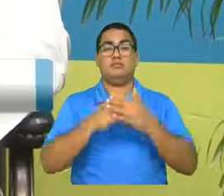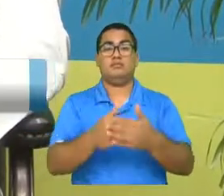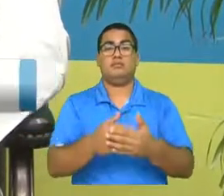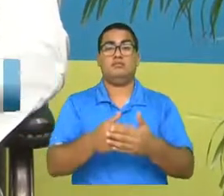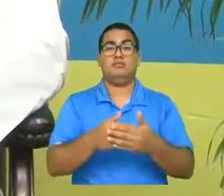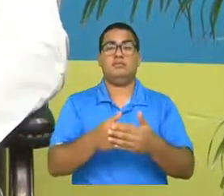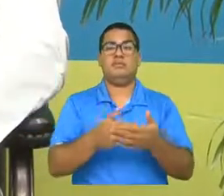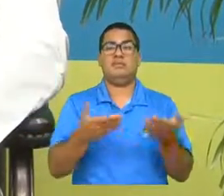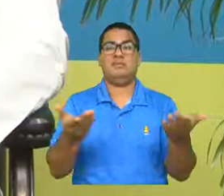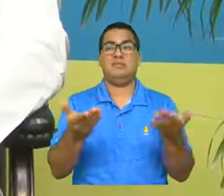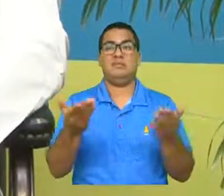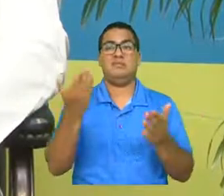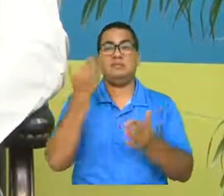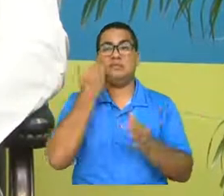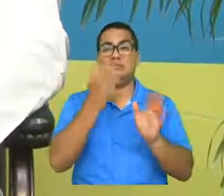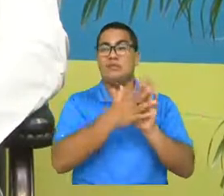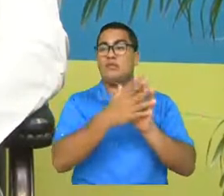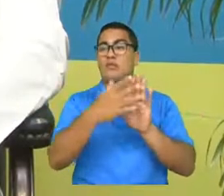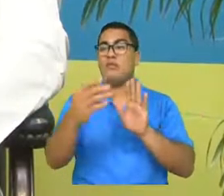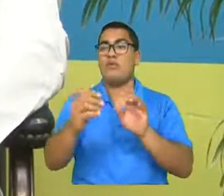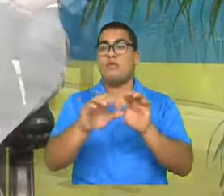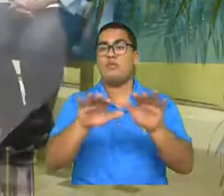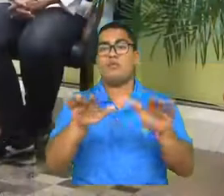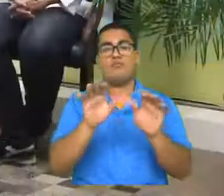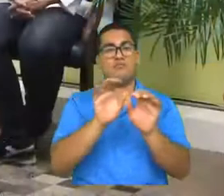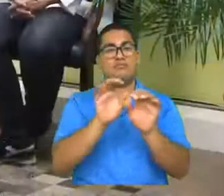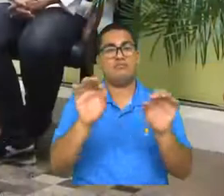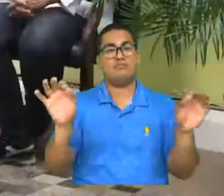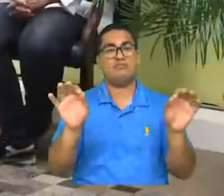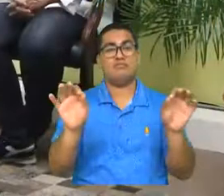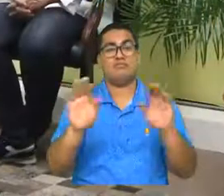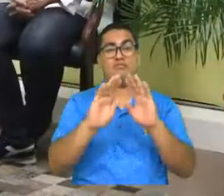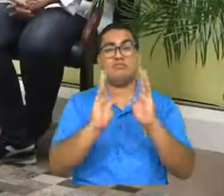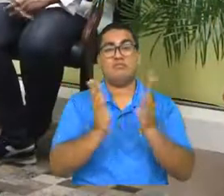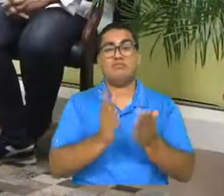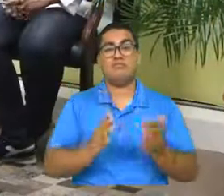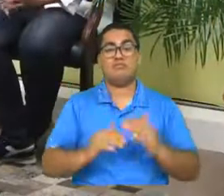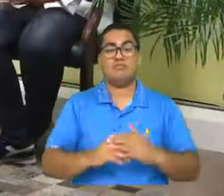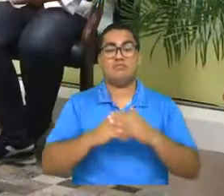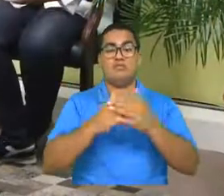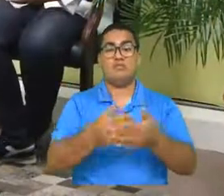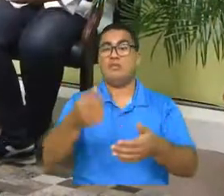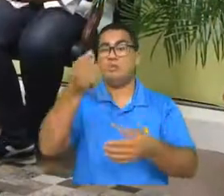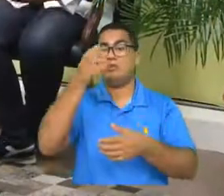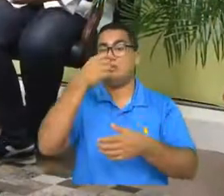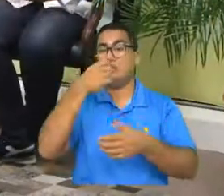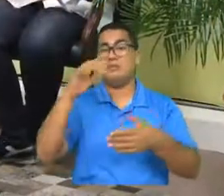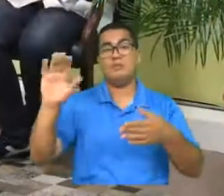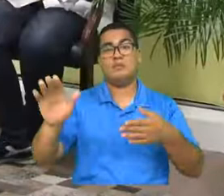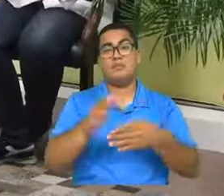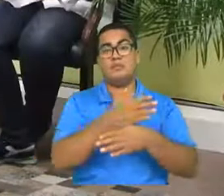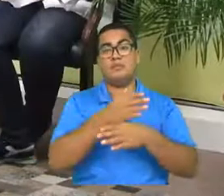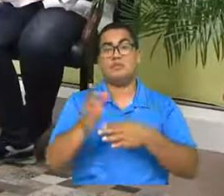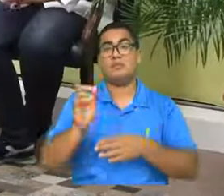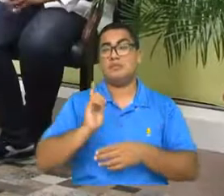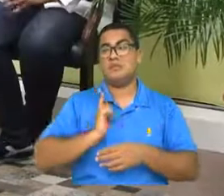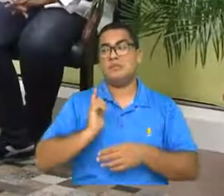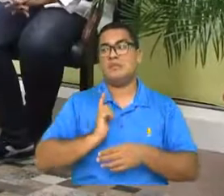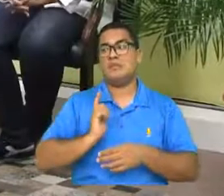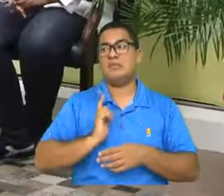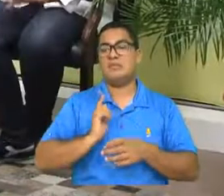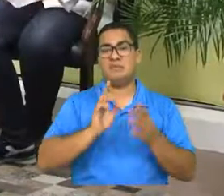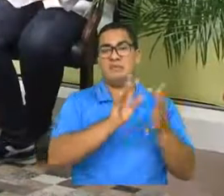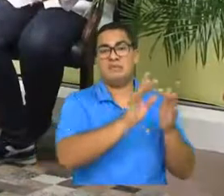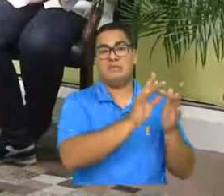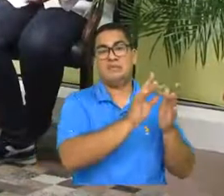ese tipo de transmisión. ¿Es diferente el tratamiento esto por la condición de la mujer embarazada? Claro, tiene una condición